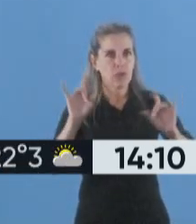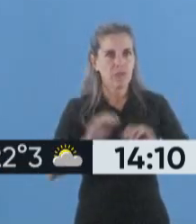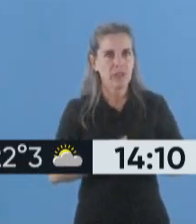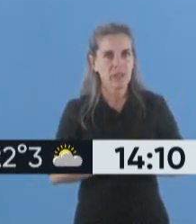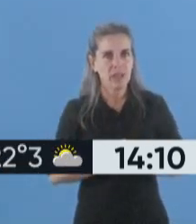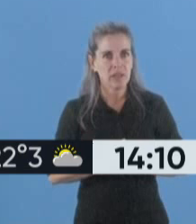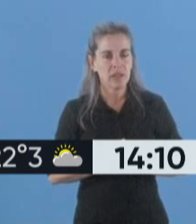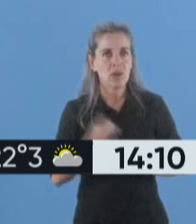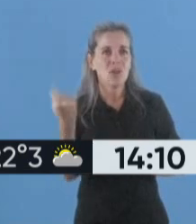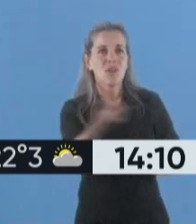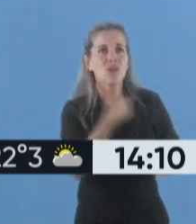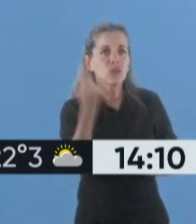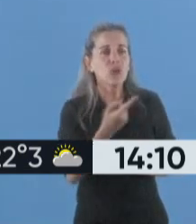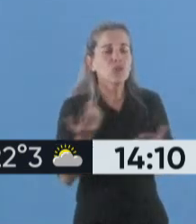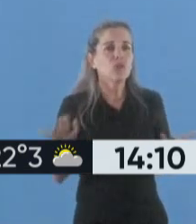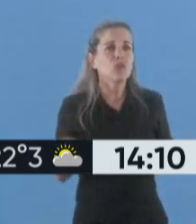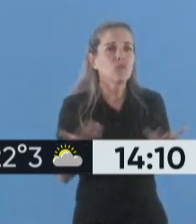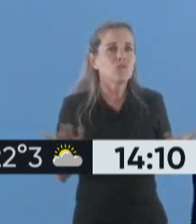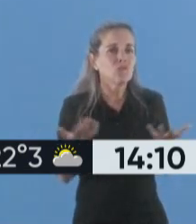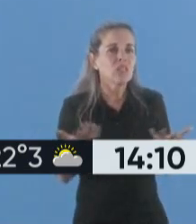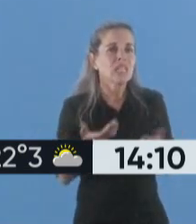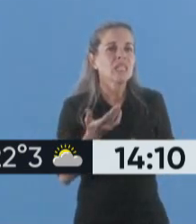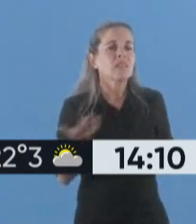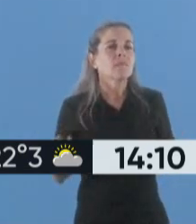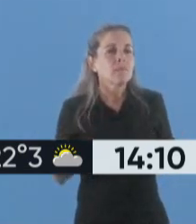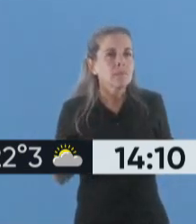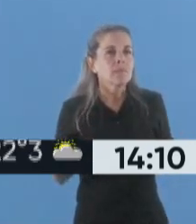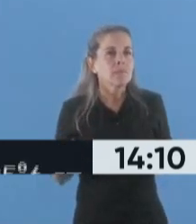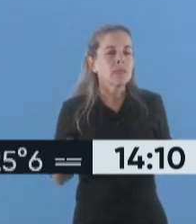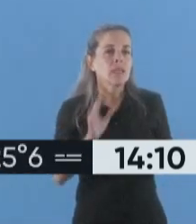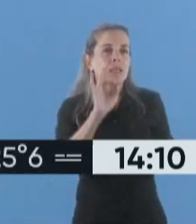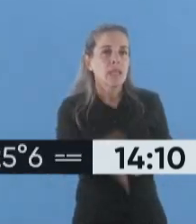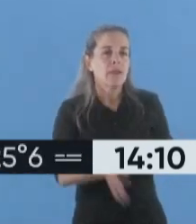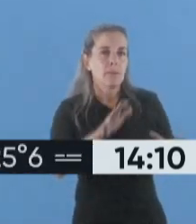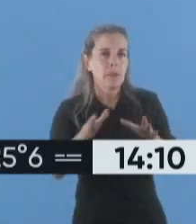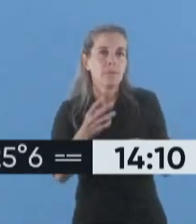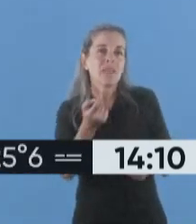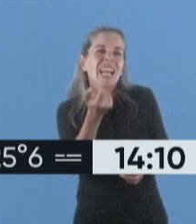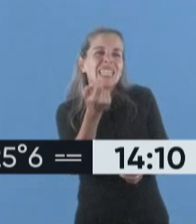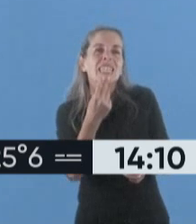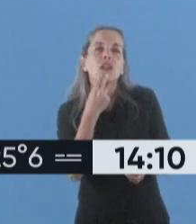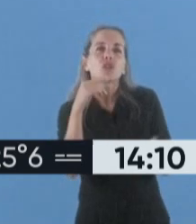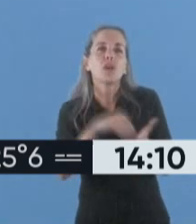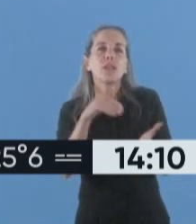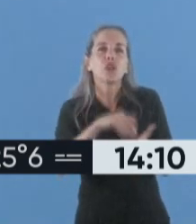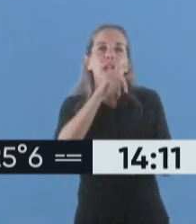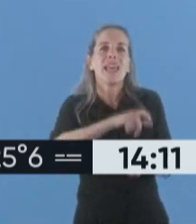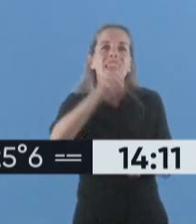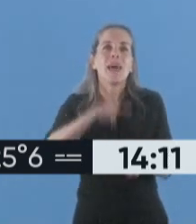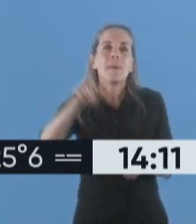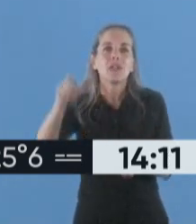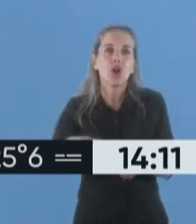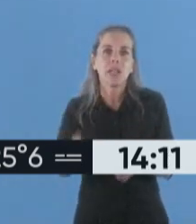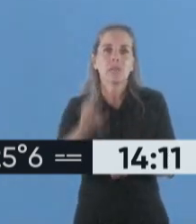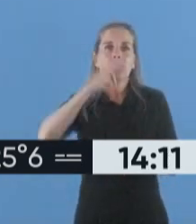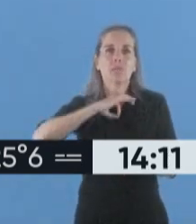Poco sabemos nosotros que en la Argentina casi 11 millones de personas se